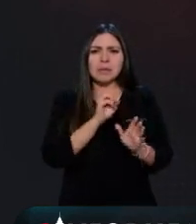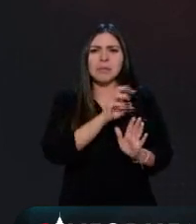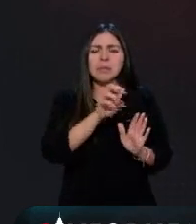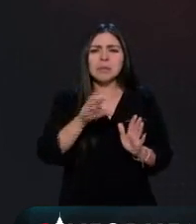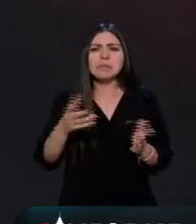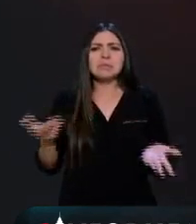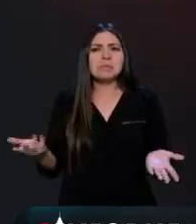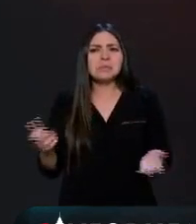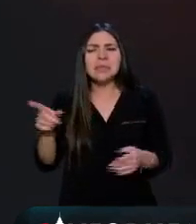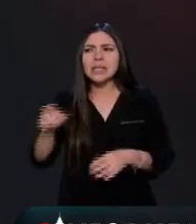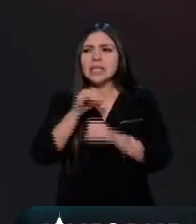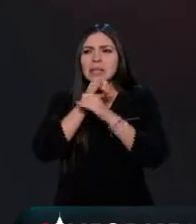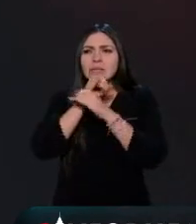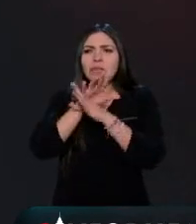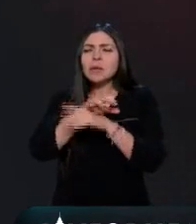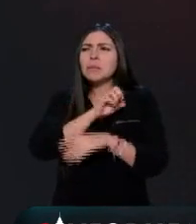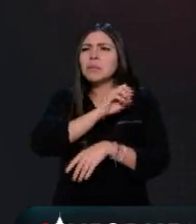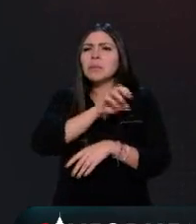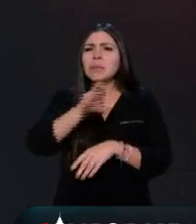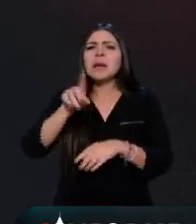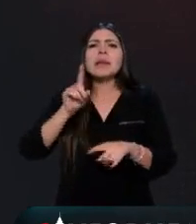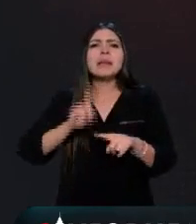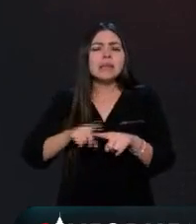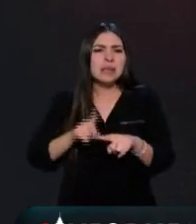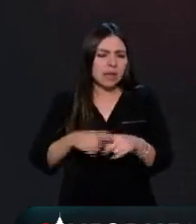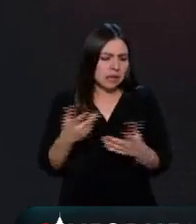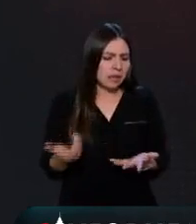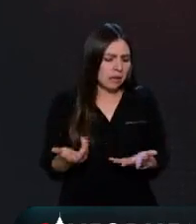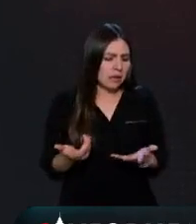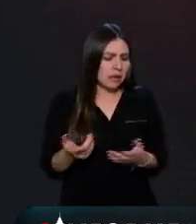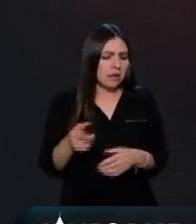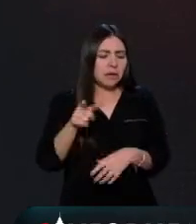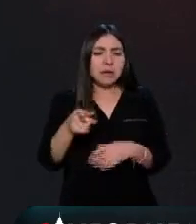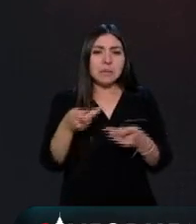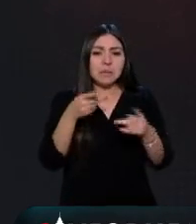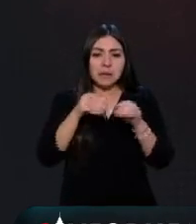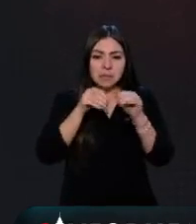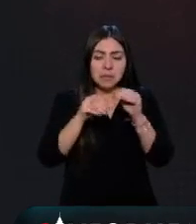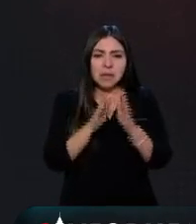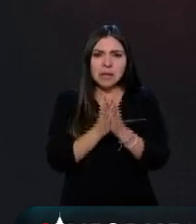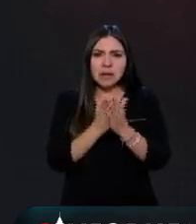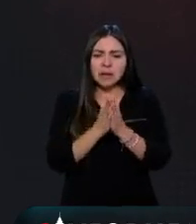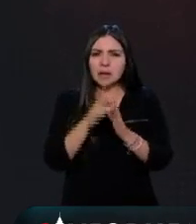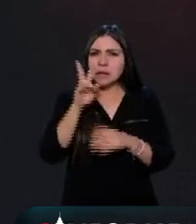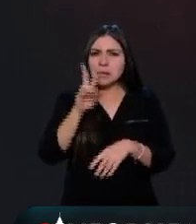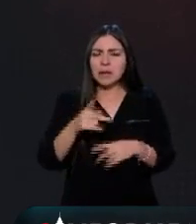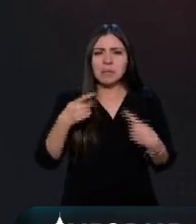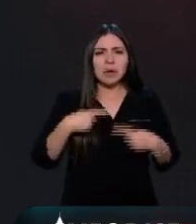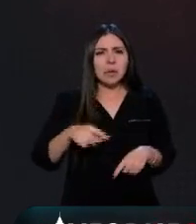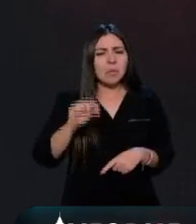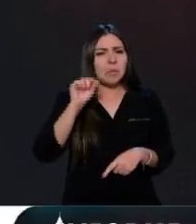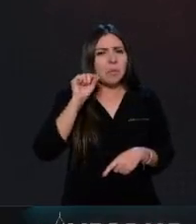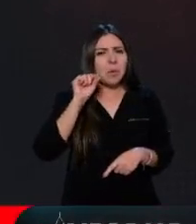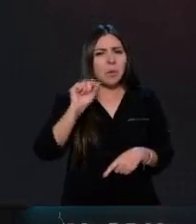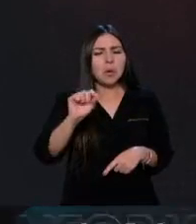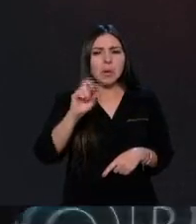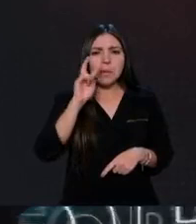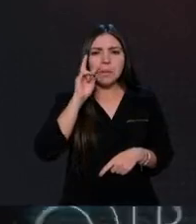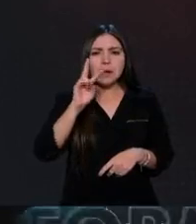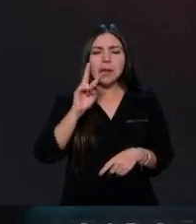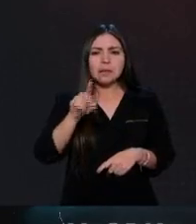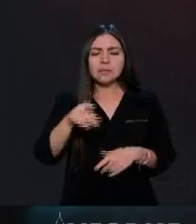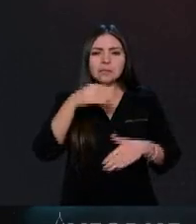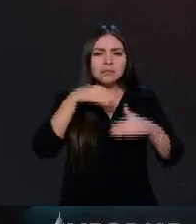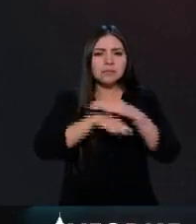esta información? Cuando estás haciendo un libro, Azul, es un círculo muy concreto el que tiene acceso al último borrador, que es el que se va a